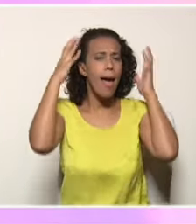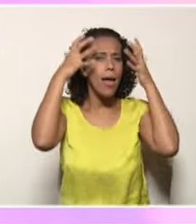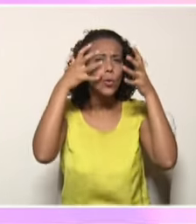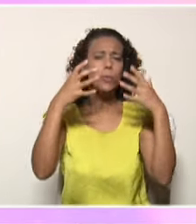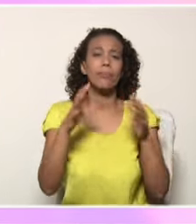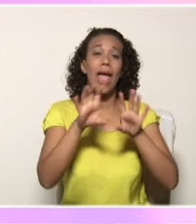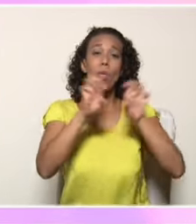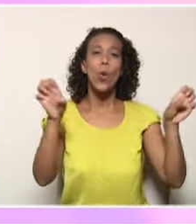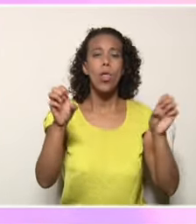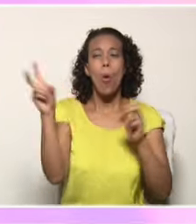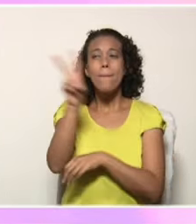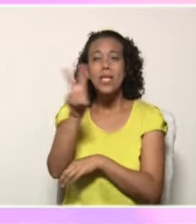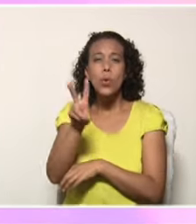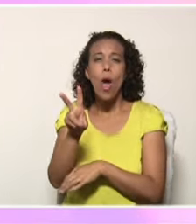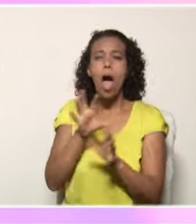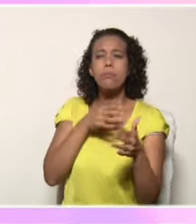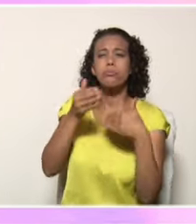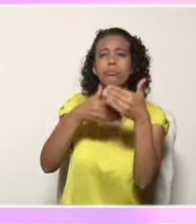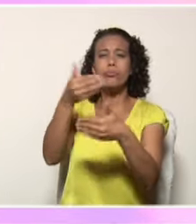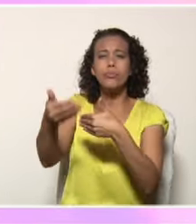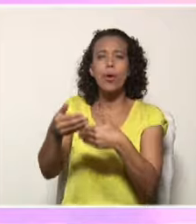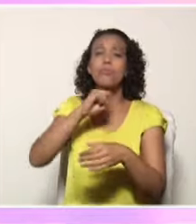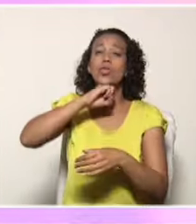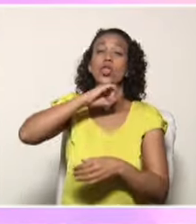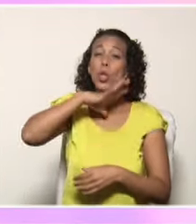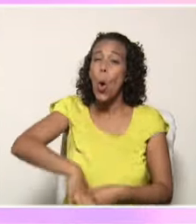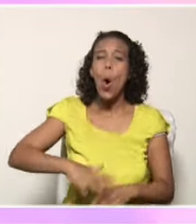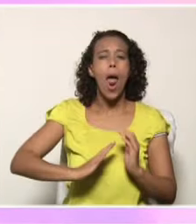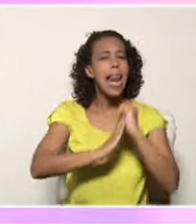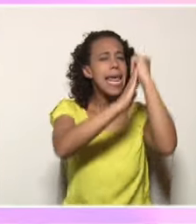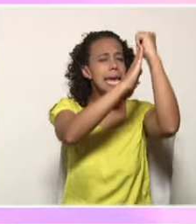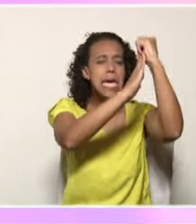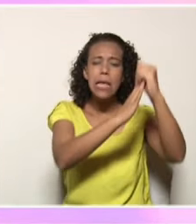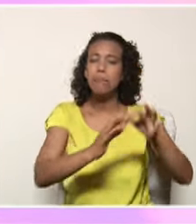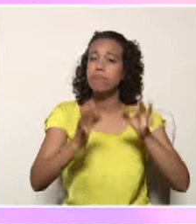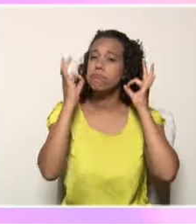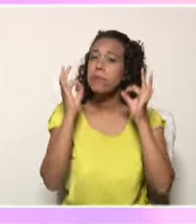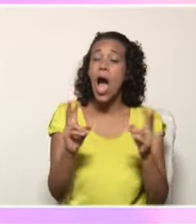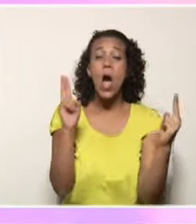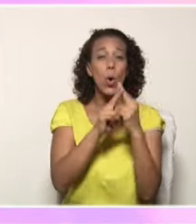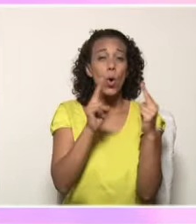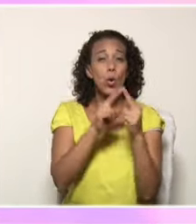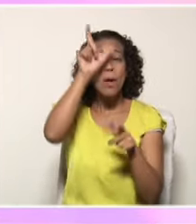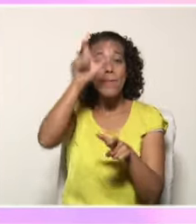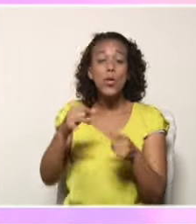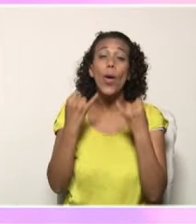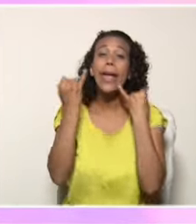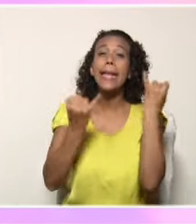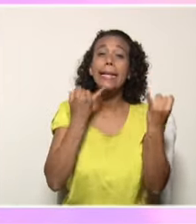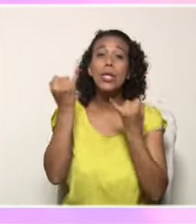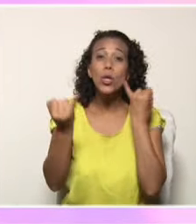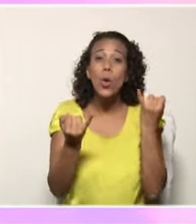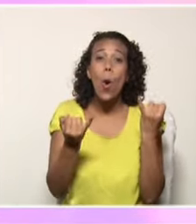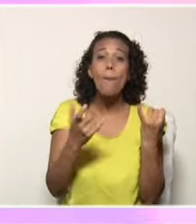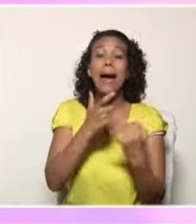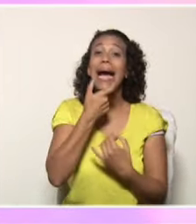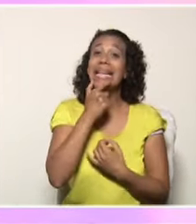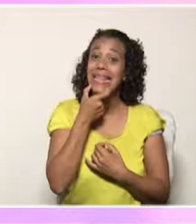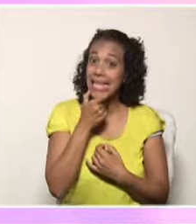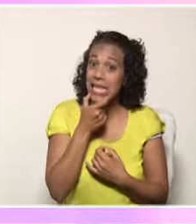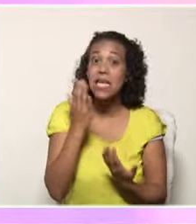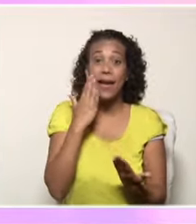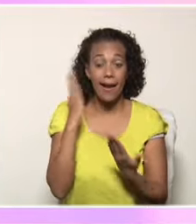Bello, educador venezolano que trascendió las fronteras. Pero también vamos a conocer acerca del idioma extranjero, en este caso